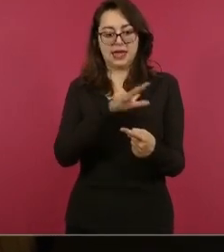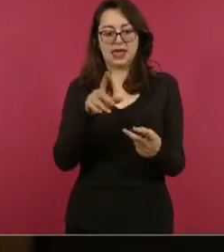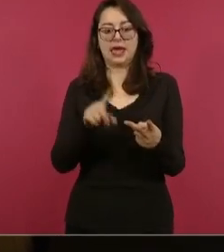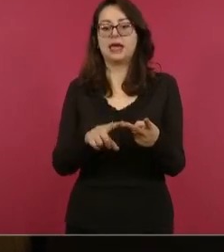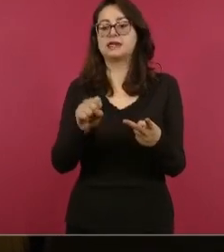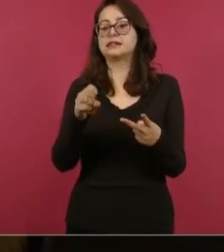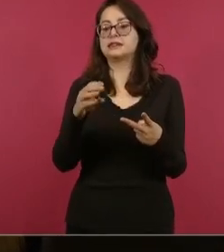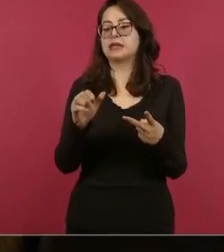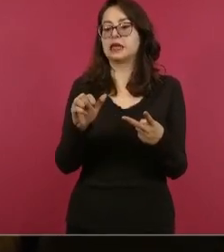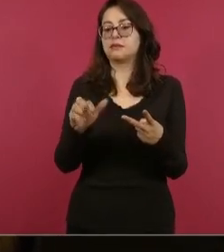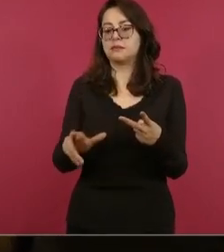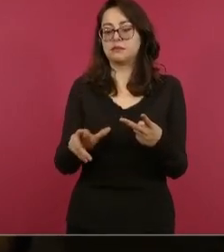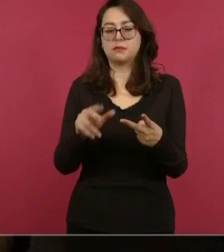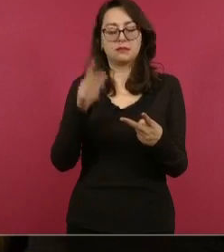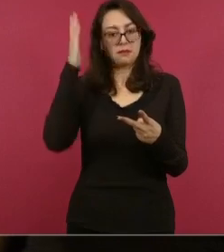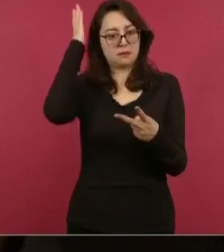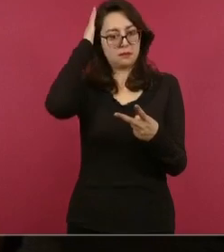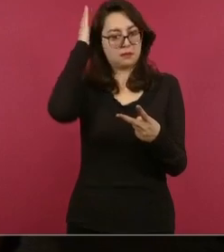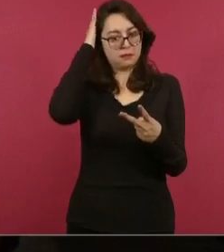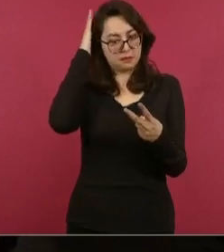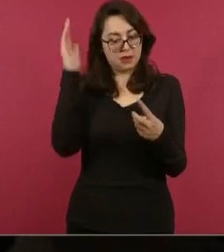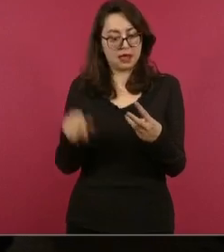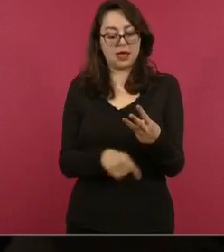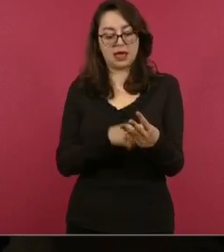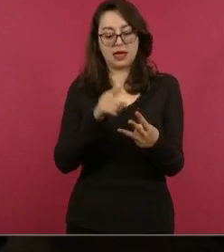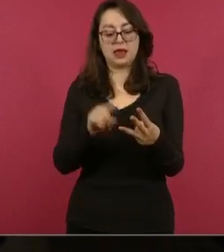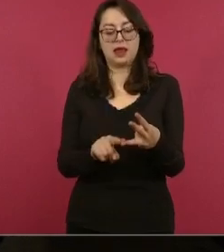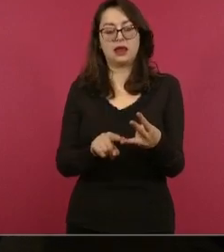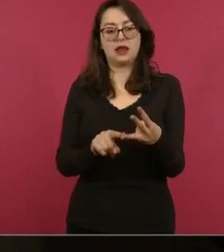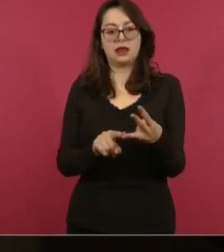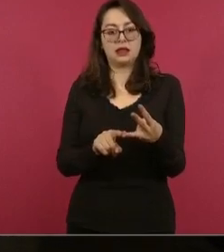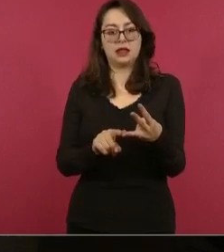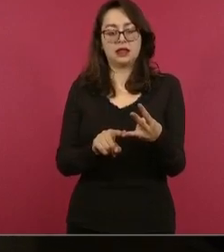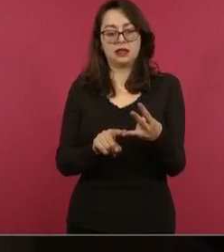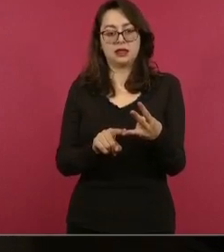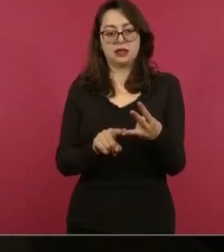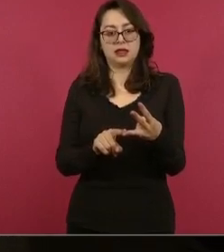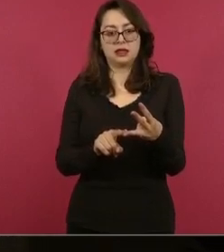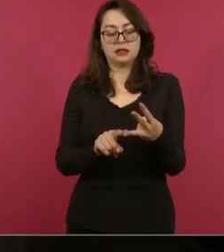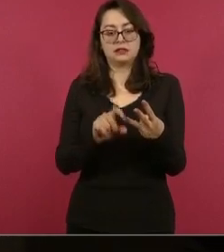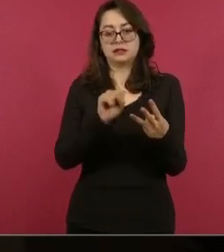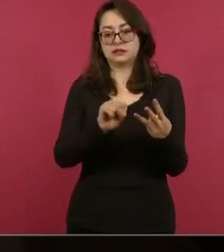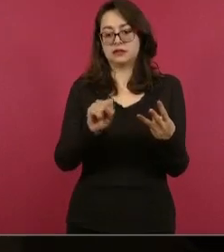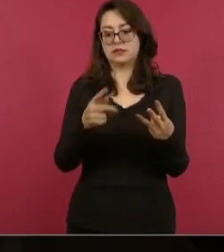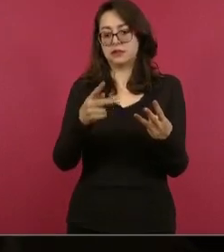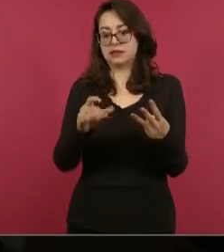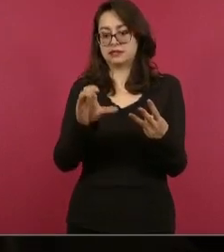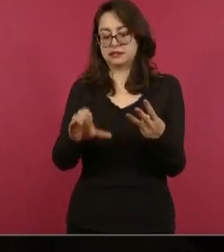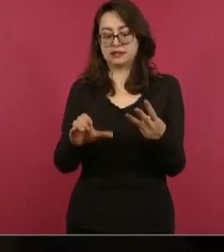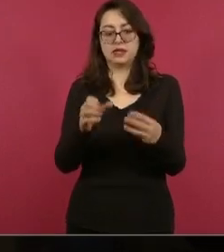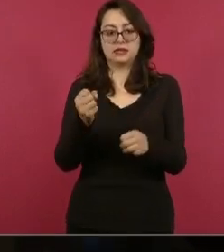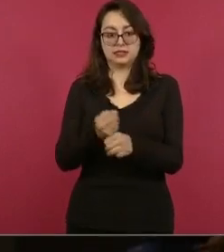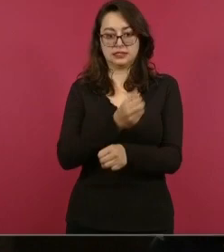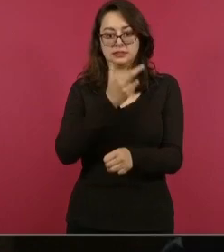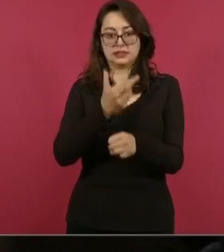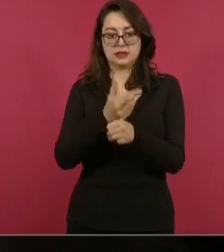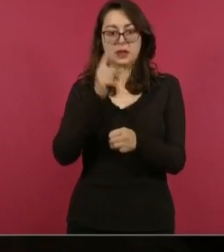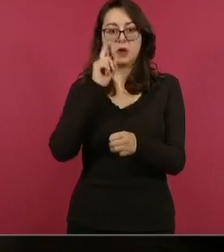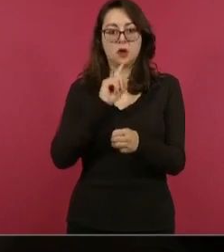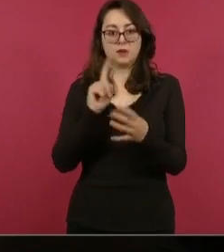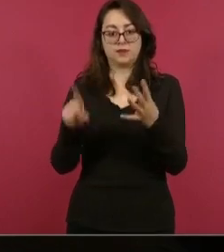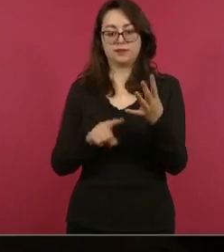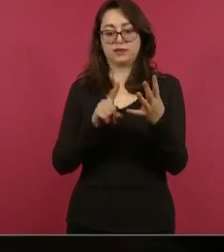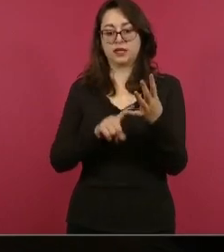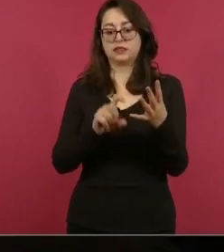Marina, la secretaria de Seguridad y Protección Ciudadana, el